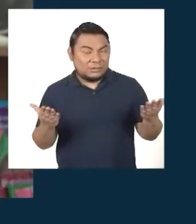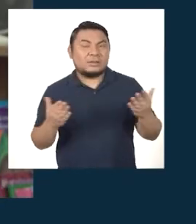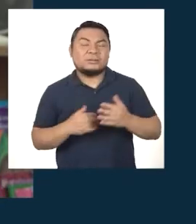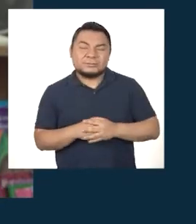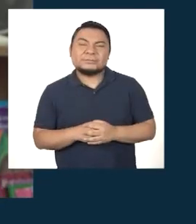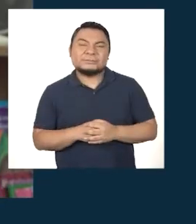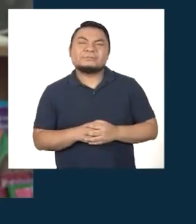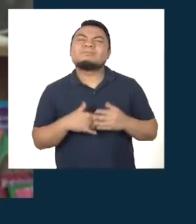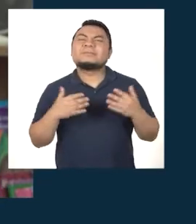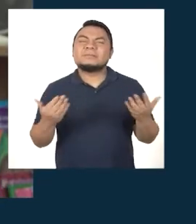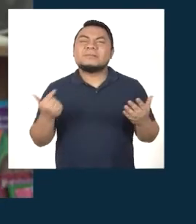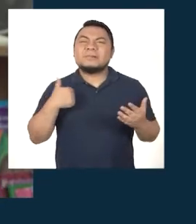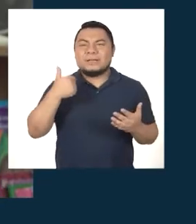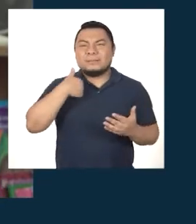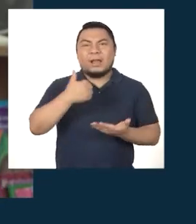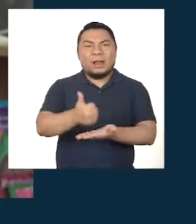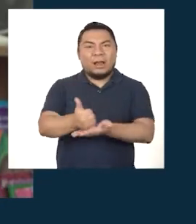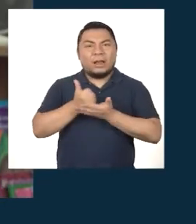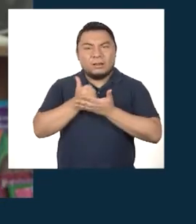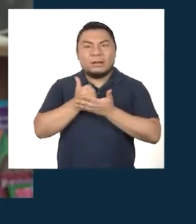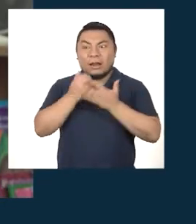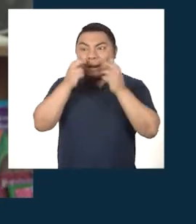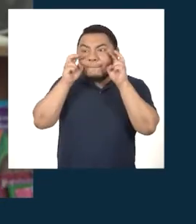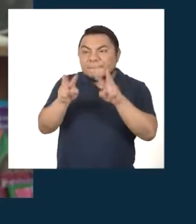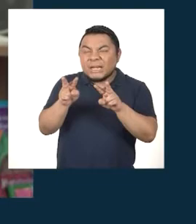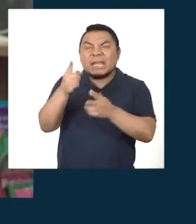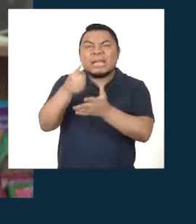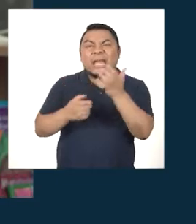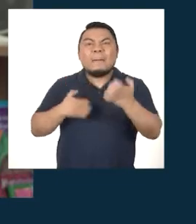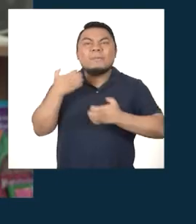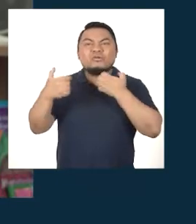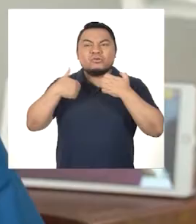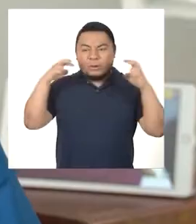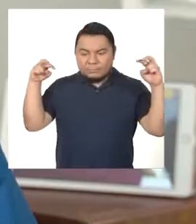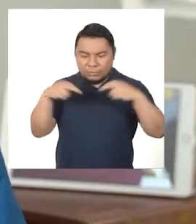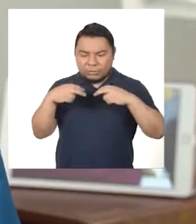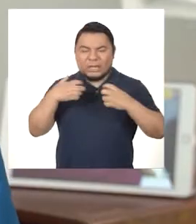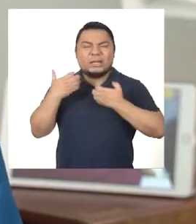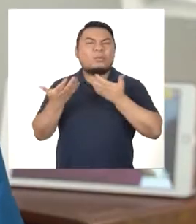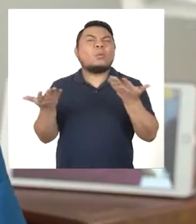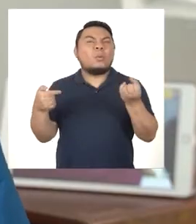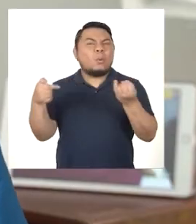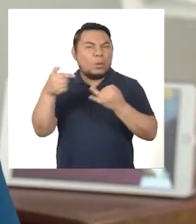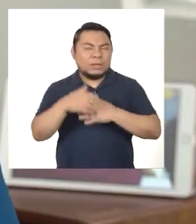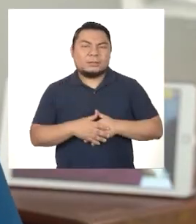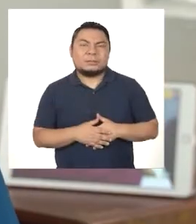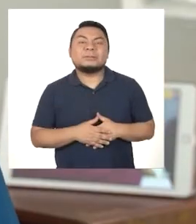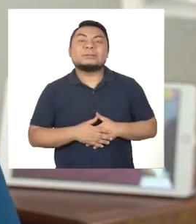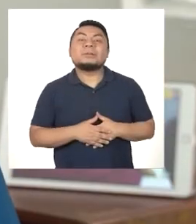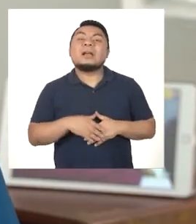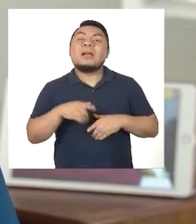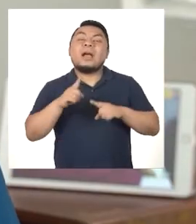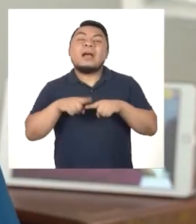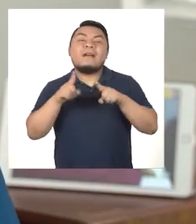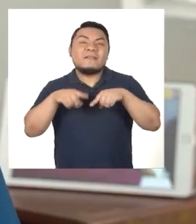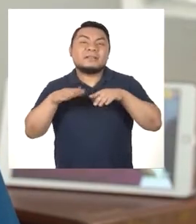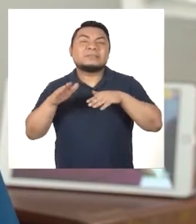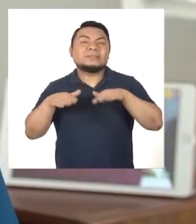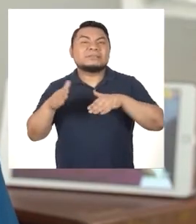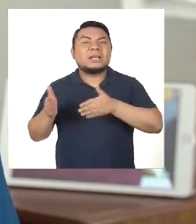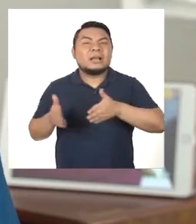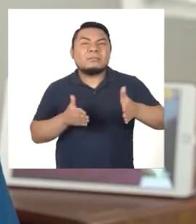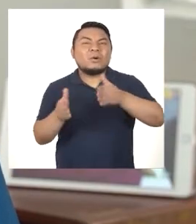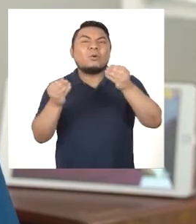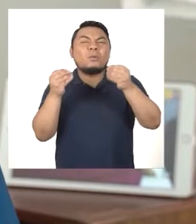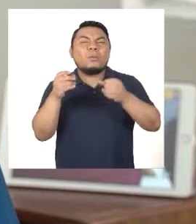algo. Entonces, a mí me ayuda el ver qué emoción tengo. A veces la manera como criamos a los niños tiene un